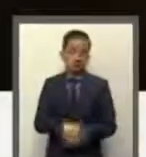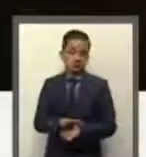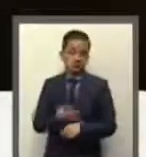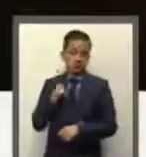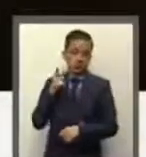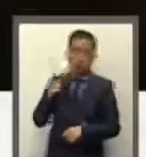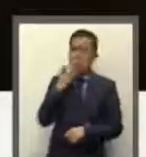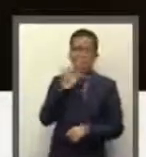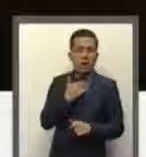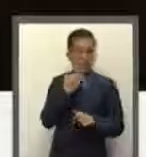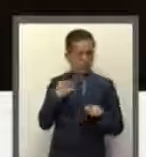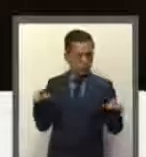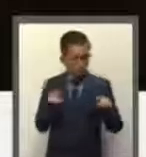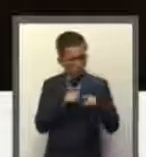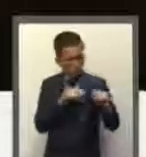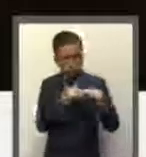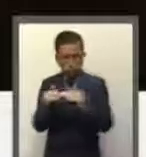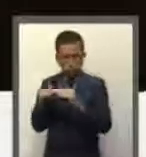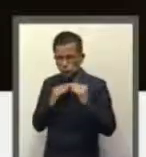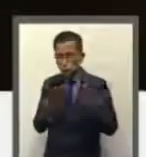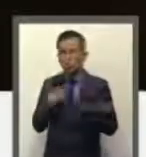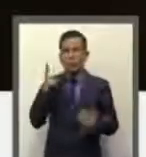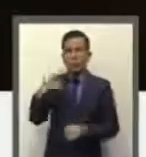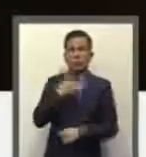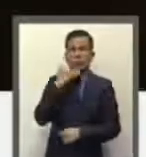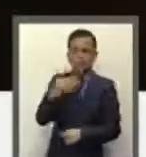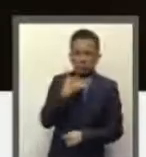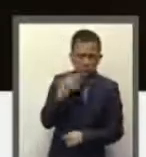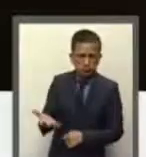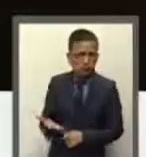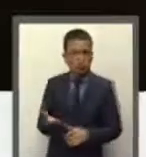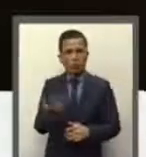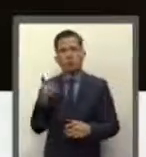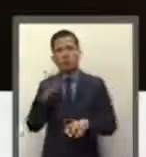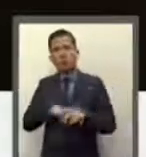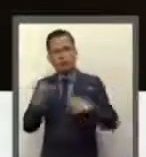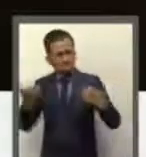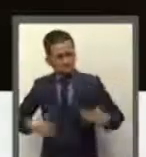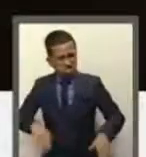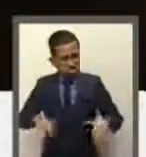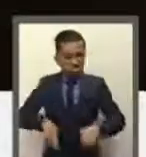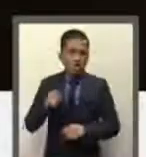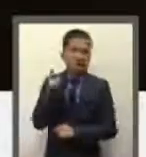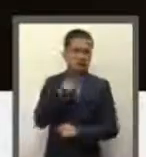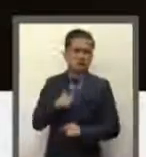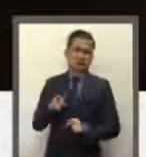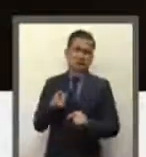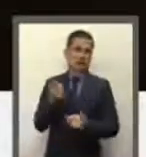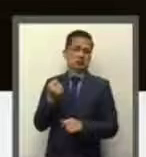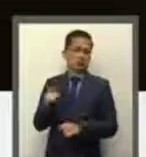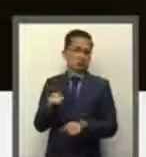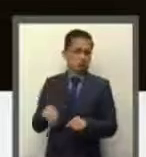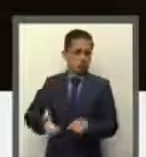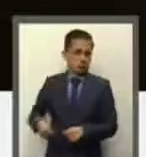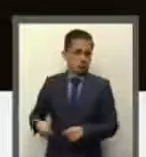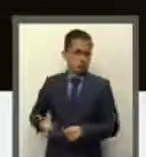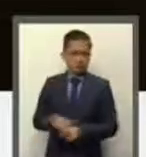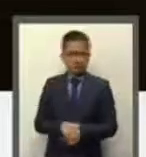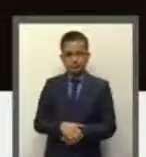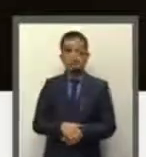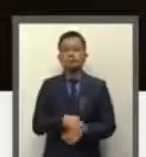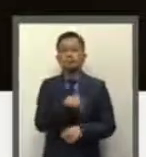inequidad, la diferencia y la corrupción. Lo que sí es un hecho es que la Secretaría de Gobernación le